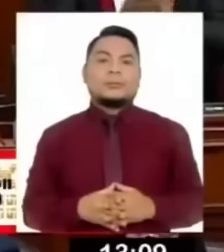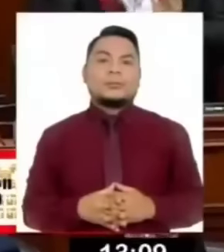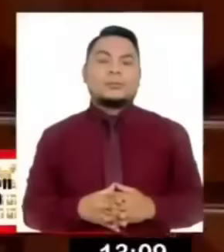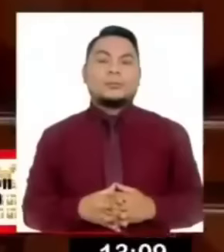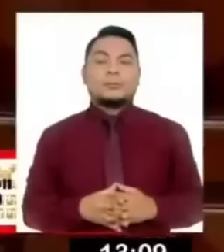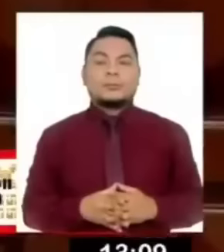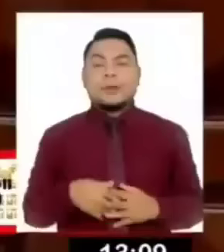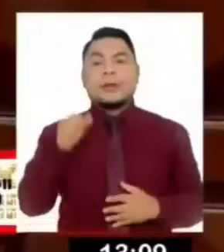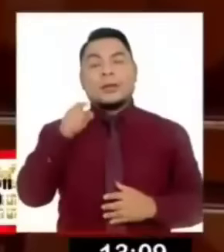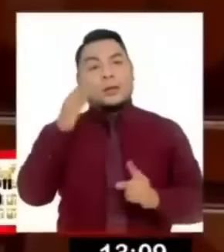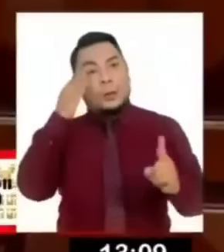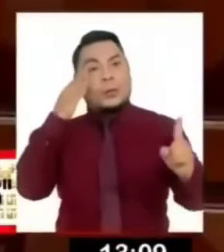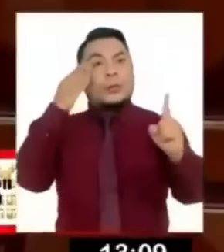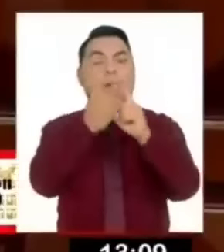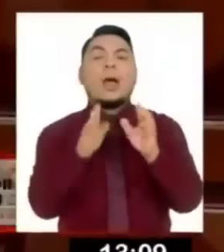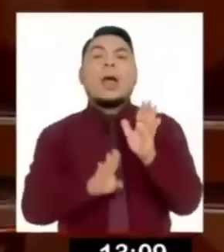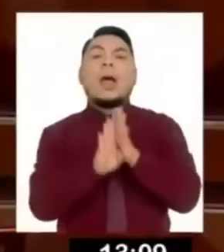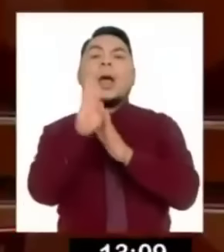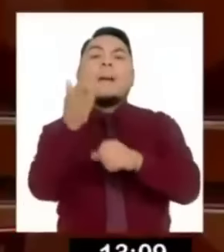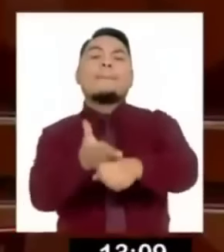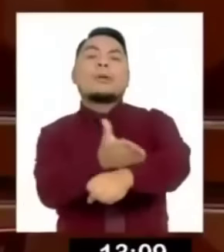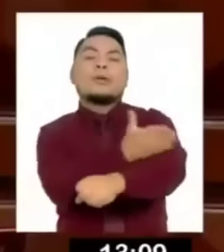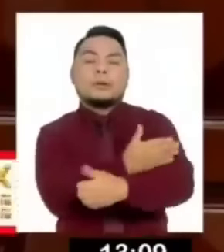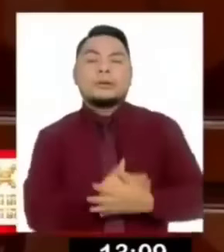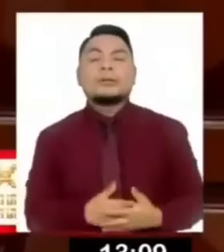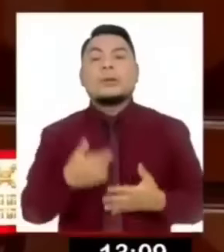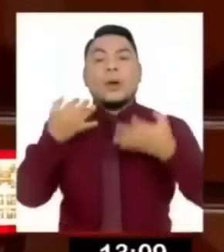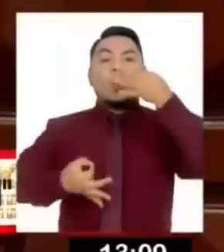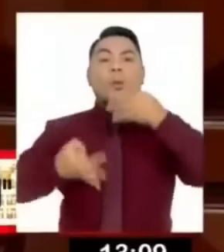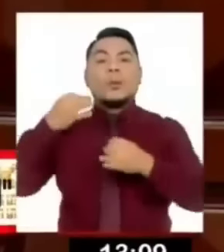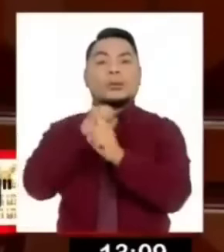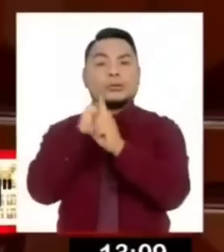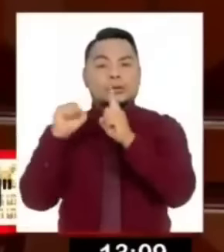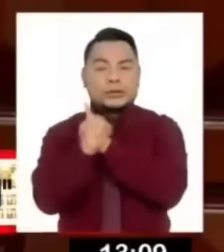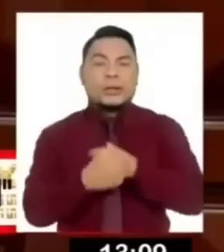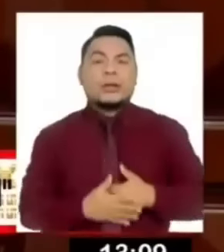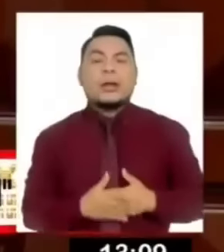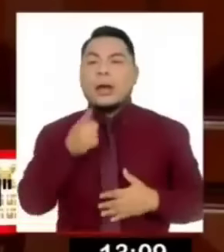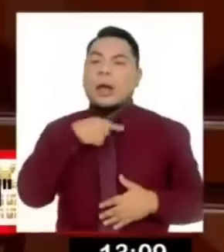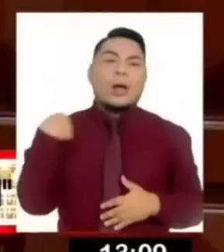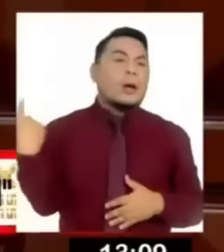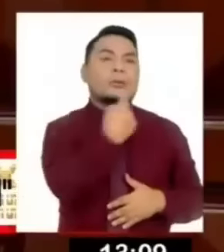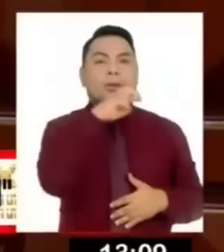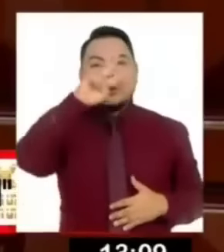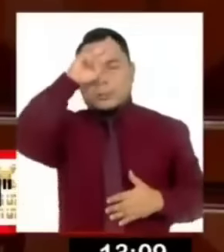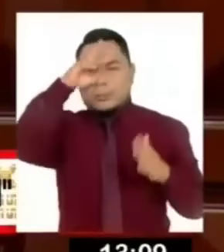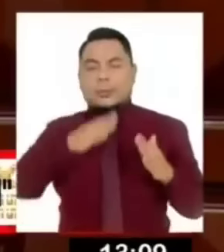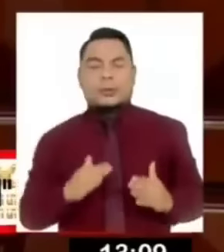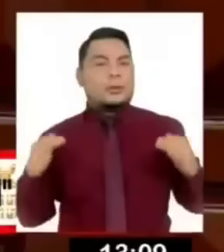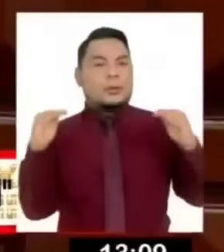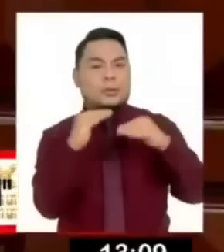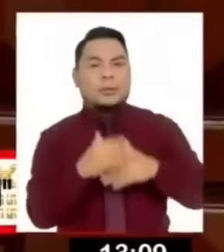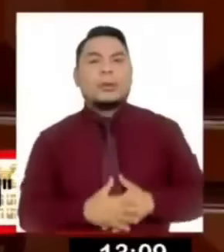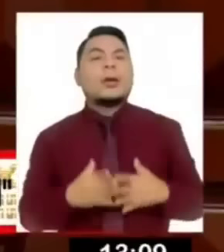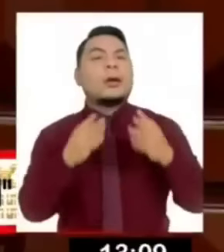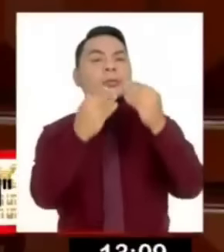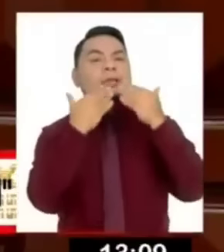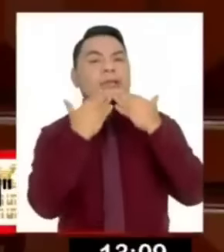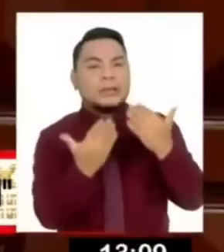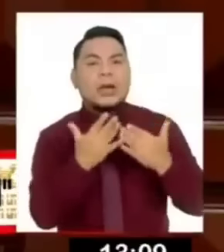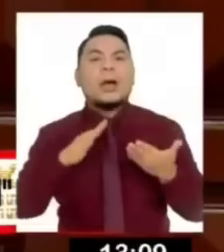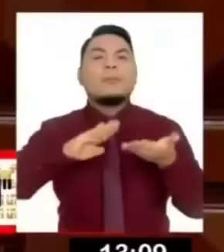Y que la dirección del progreso y la justicia social para todos los peruanos. Muchas